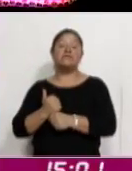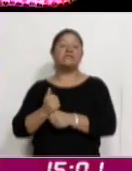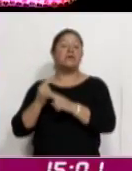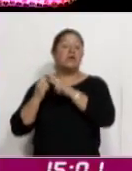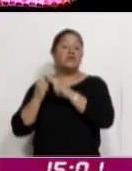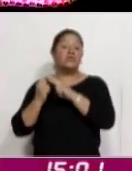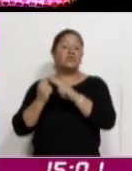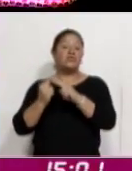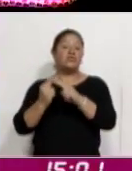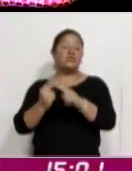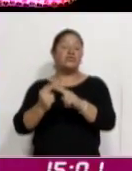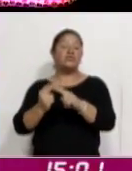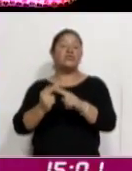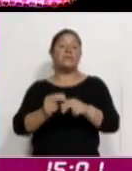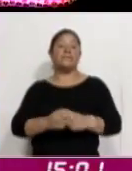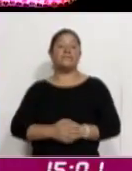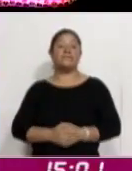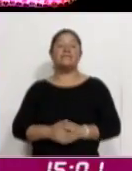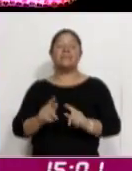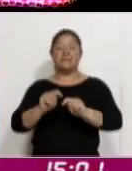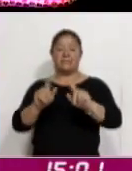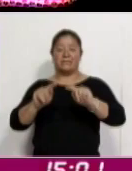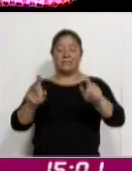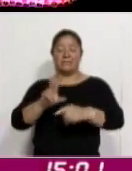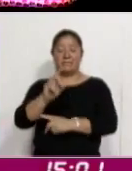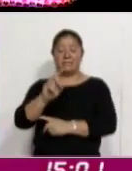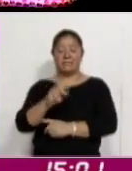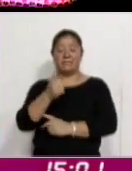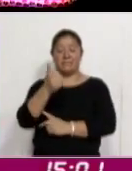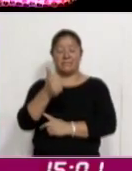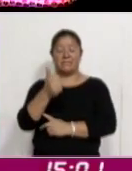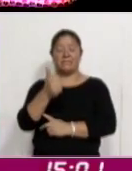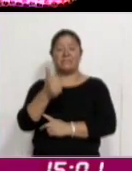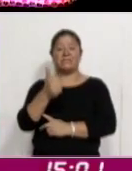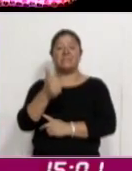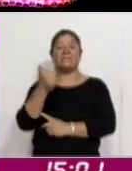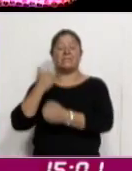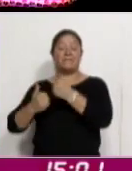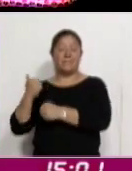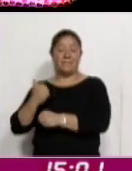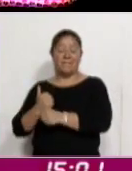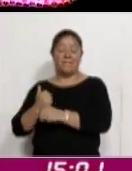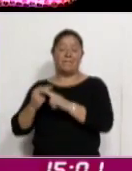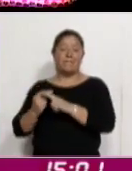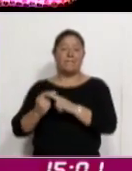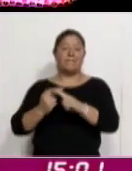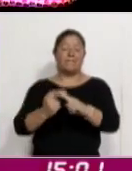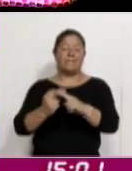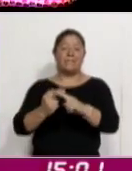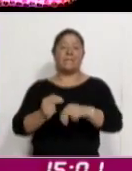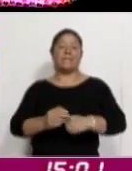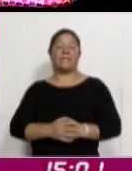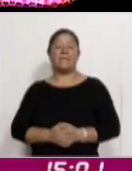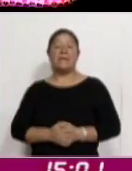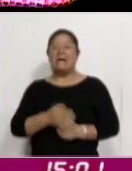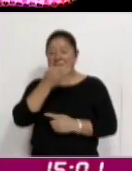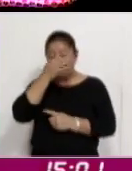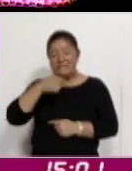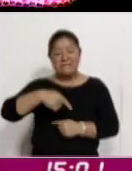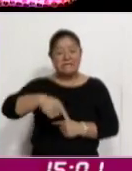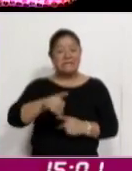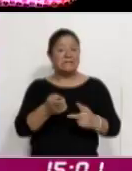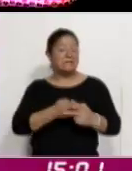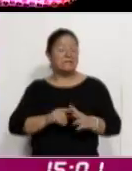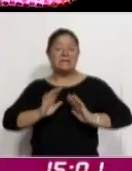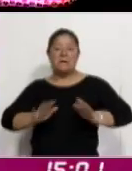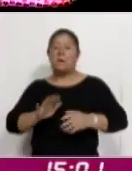manera ininterrumpida y Tlaxcala Televisión 36 años. Y ya en unos instantes más dará inicio todo este festejo alrededor